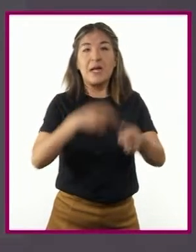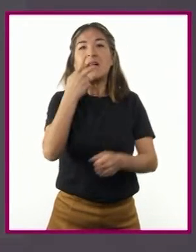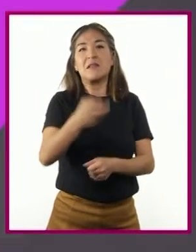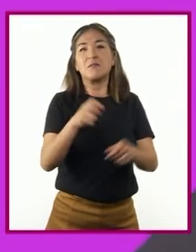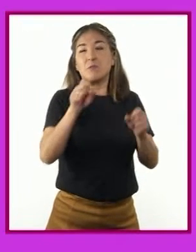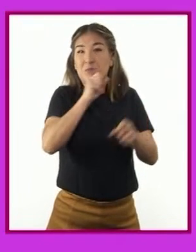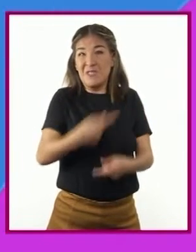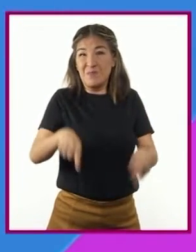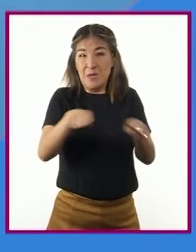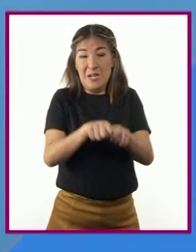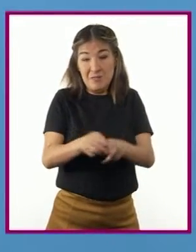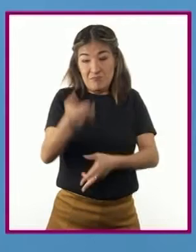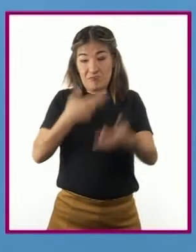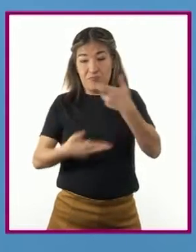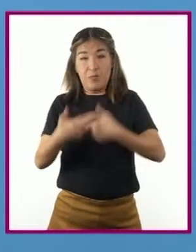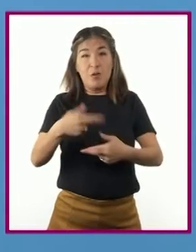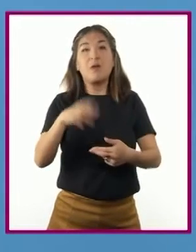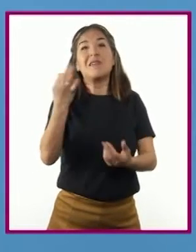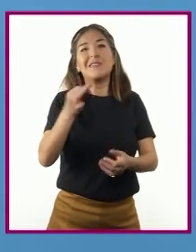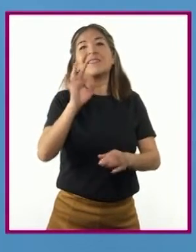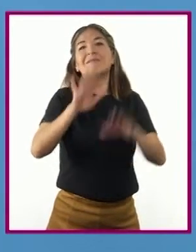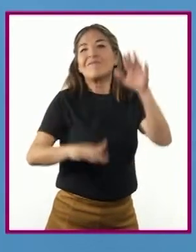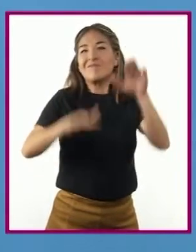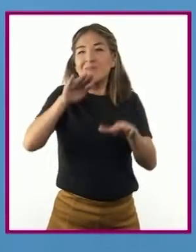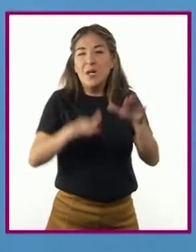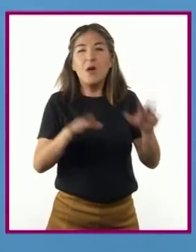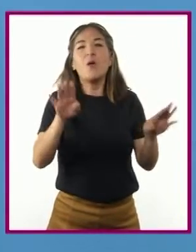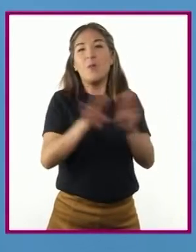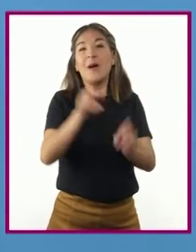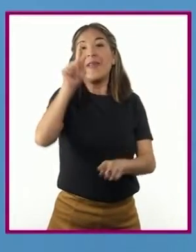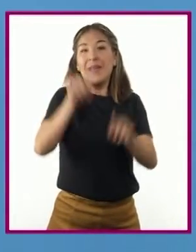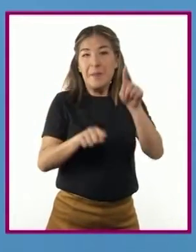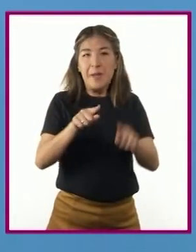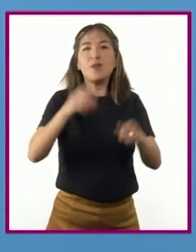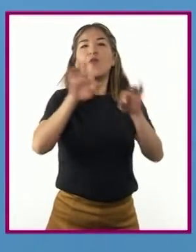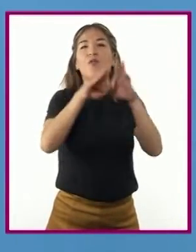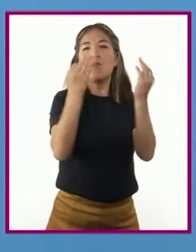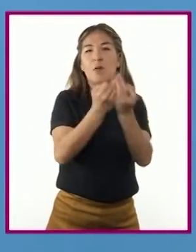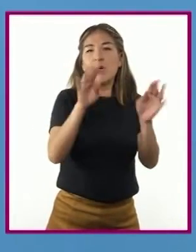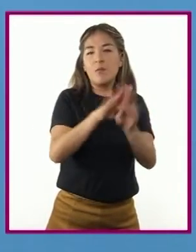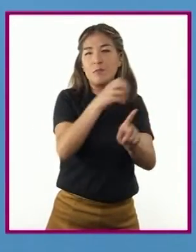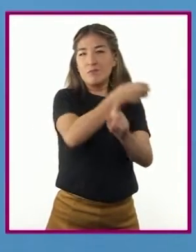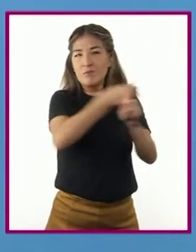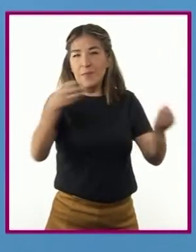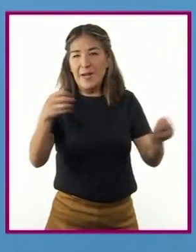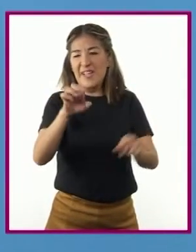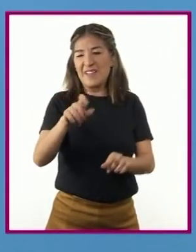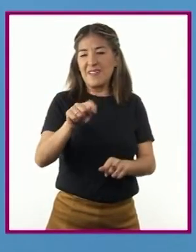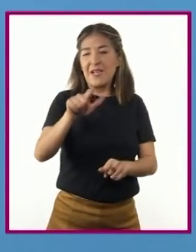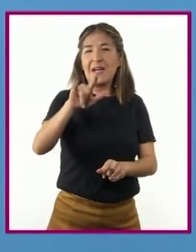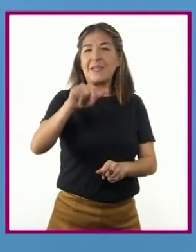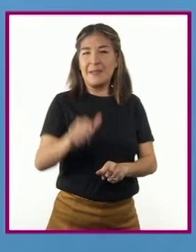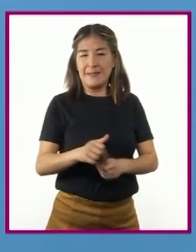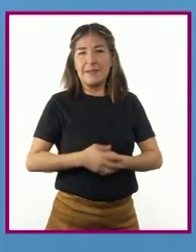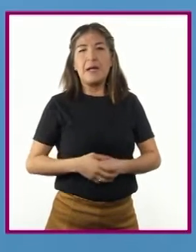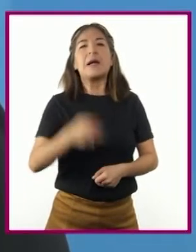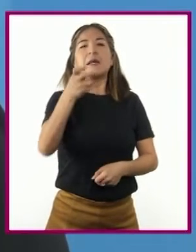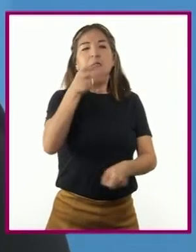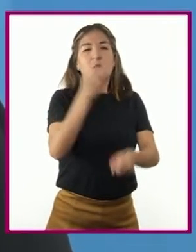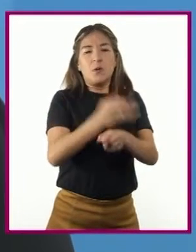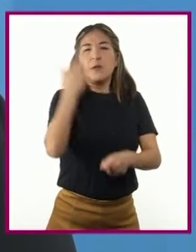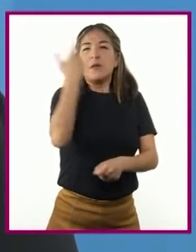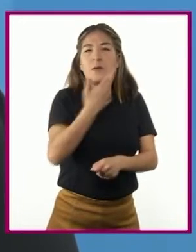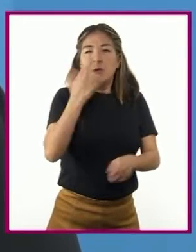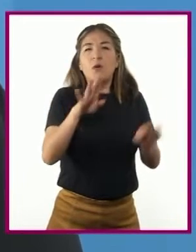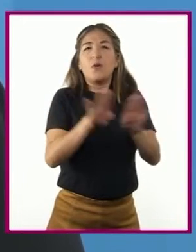estacionarias, regresivas o desequilibradas según su forma y estructura etaria. ¿Qué les parece si analizamos